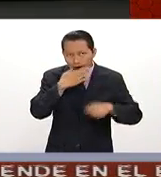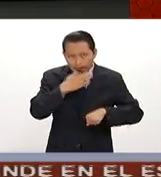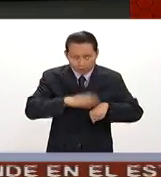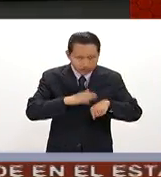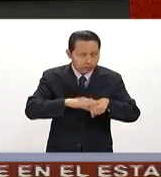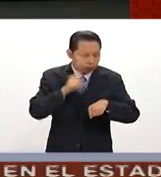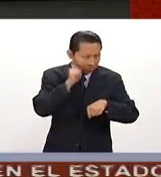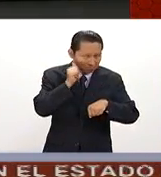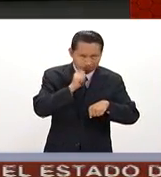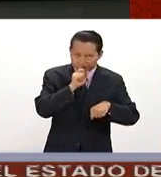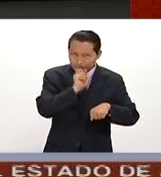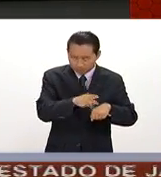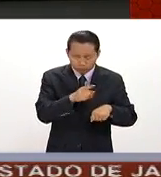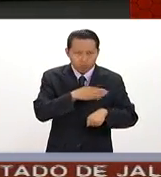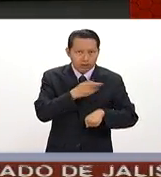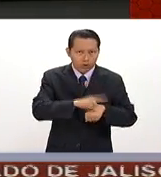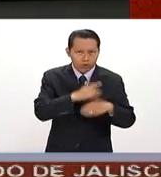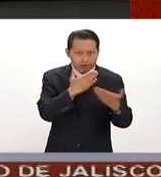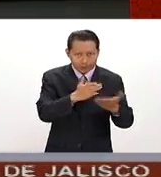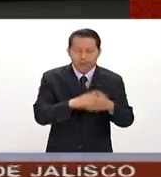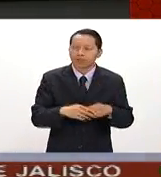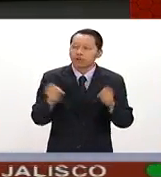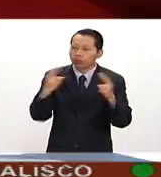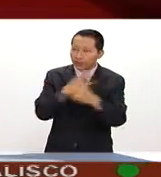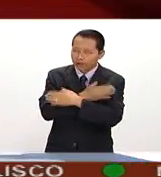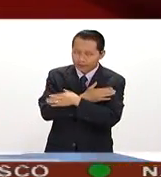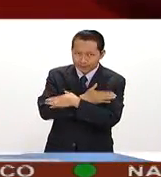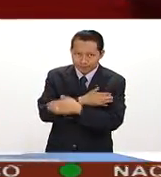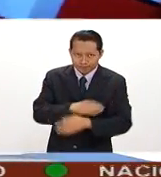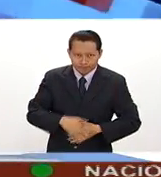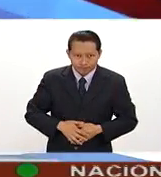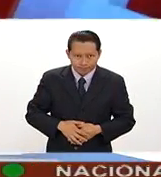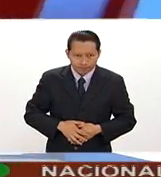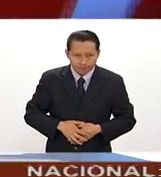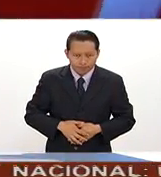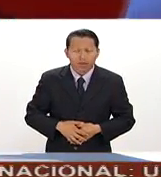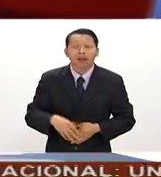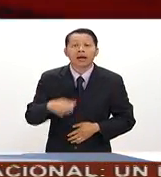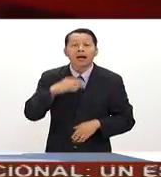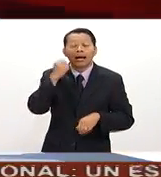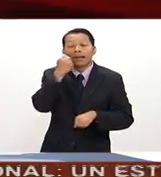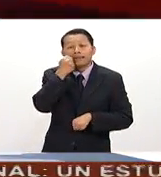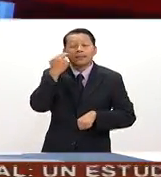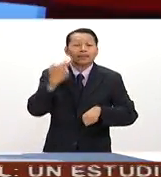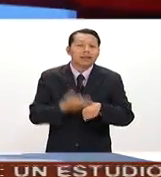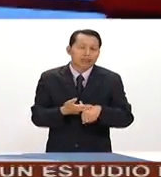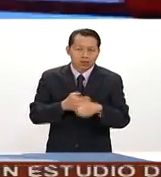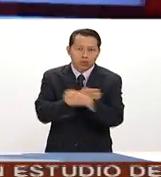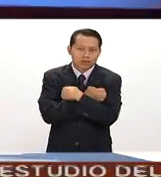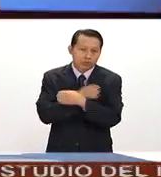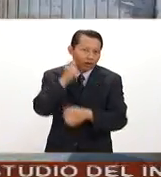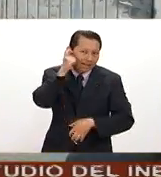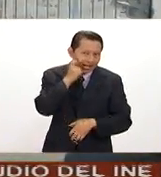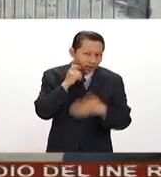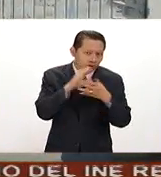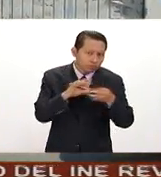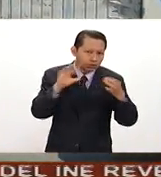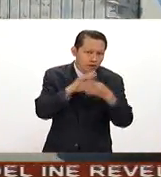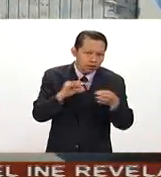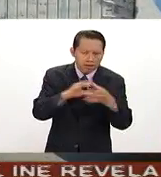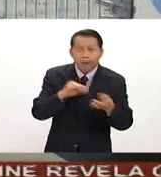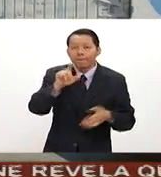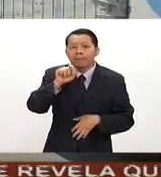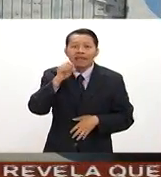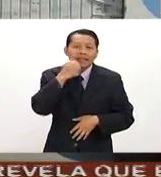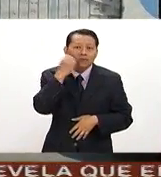Oaxaca le estaremos informando. Buenos días. Hasta luego, un abrazo. Por su parte, la Secretaría de Educación de Guerrero reconoció que hay por lo menos 20